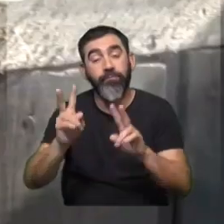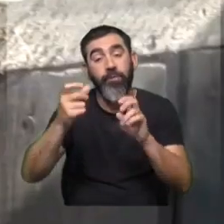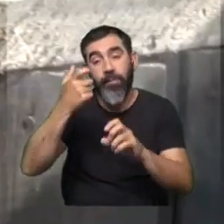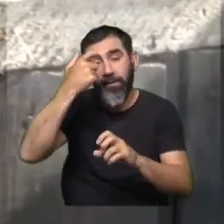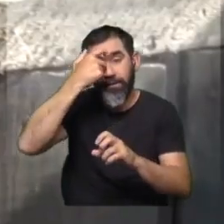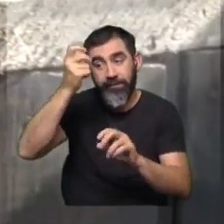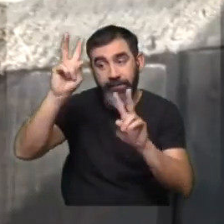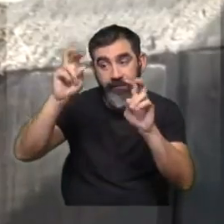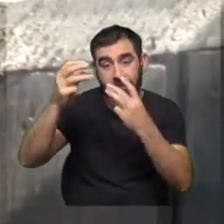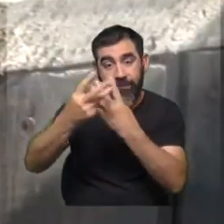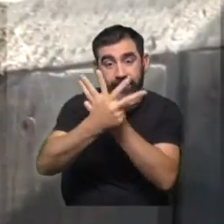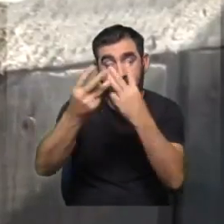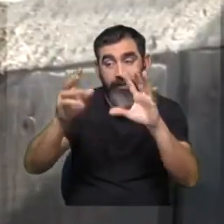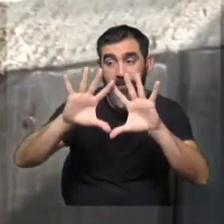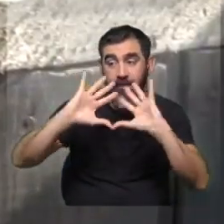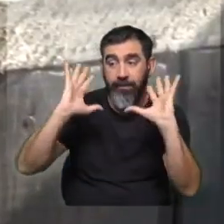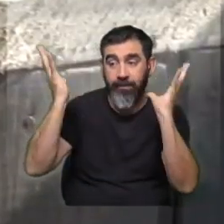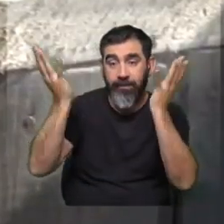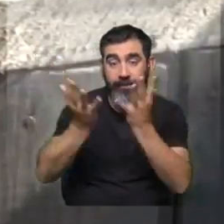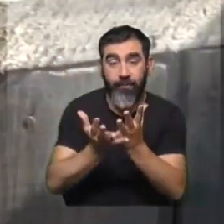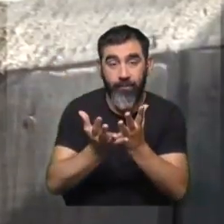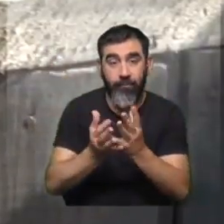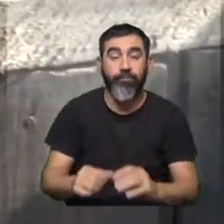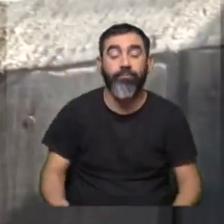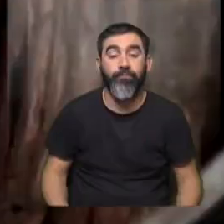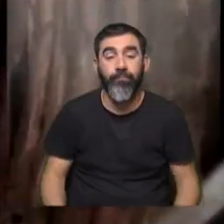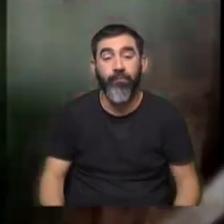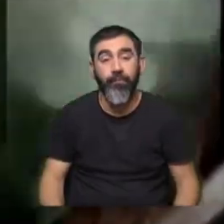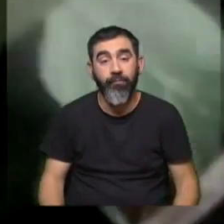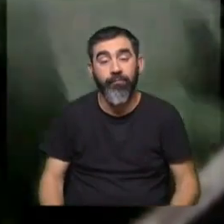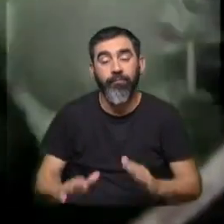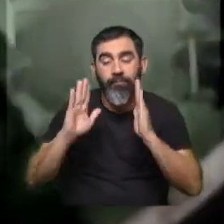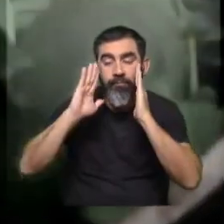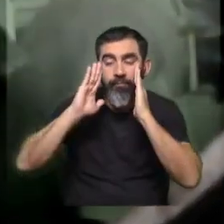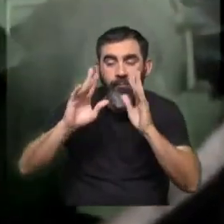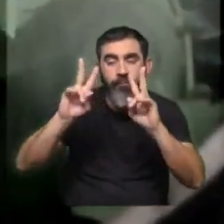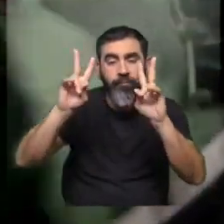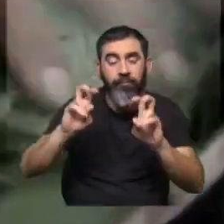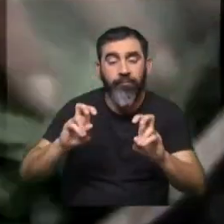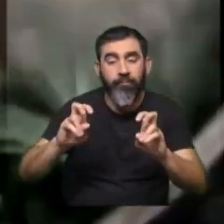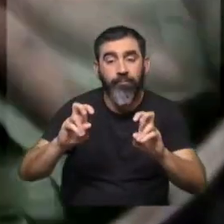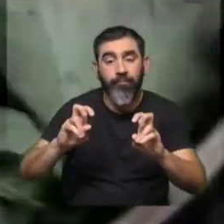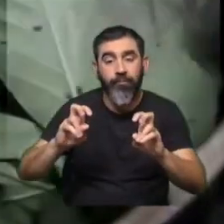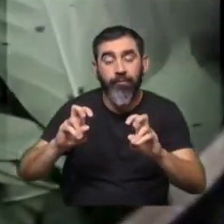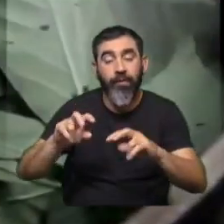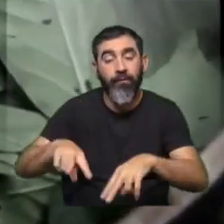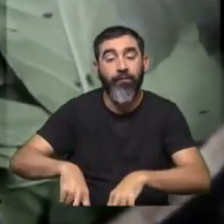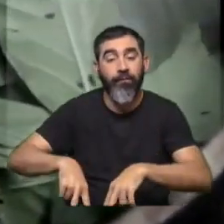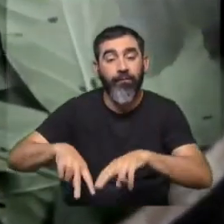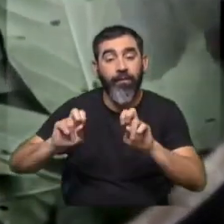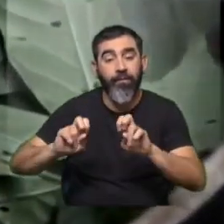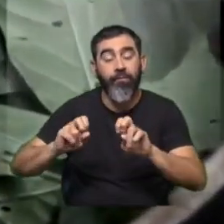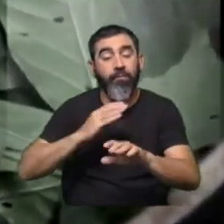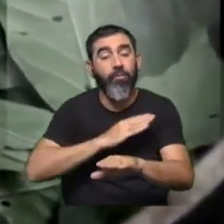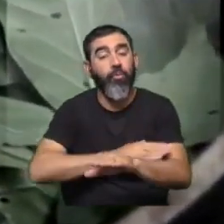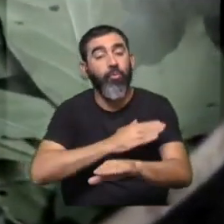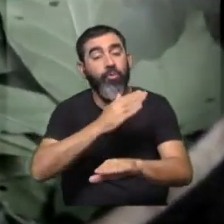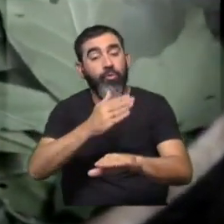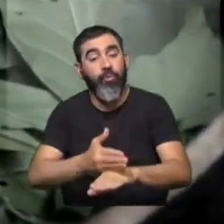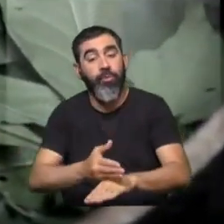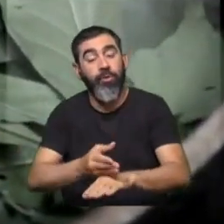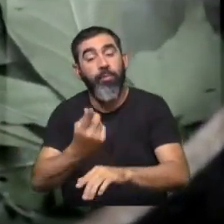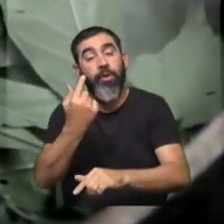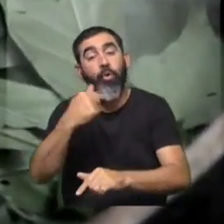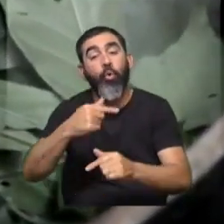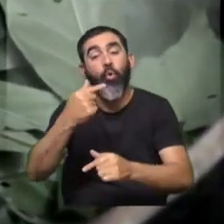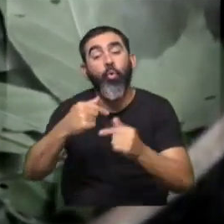científico, digamos, a nivel mundial en este estudio, se centra principalmente en lo que son el estudio de estos efectos, pero de los